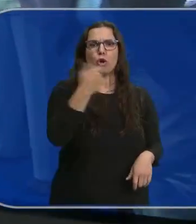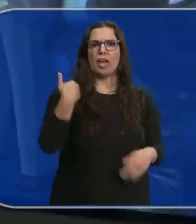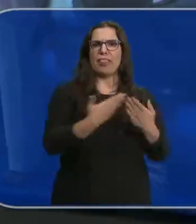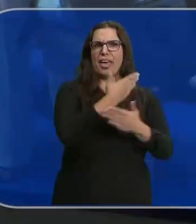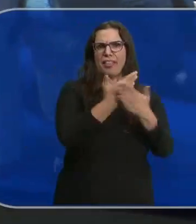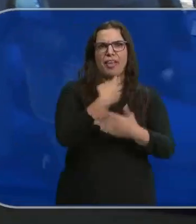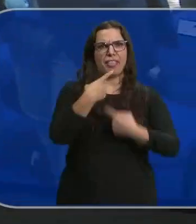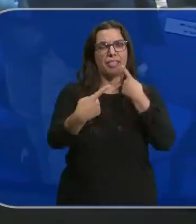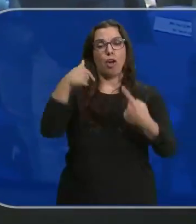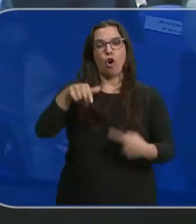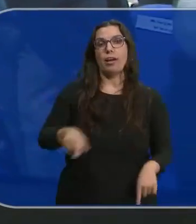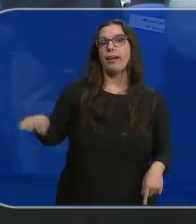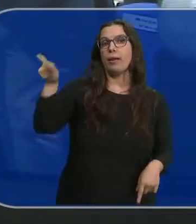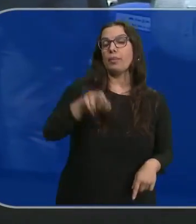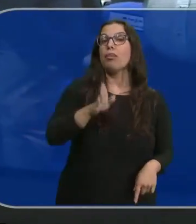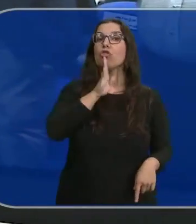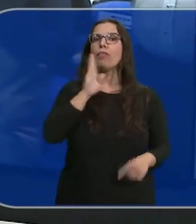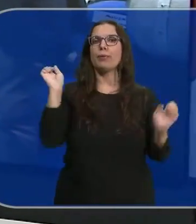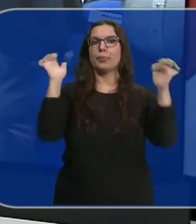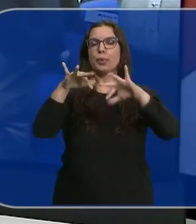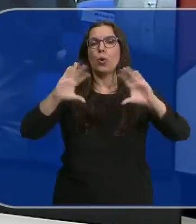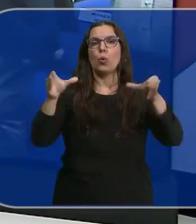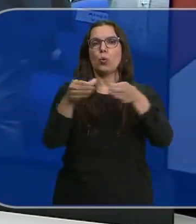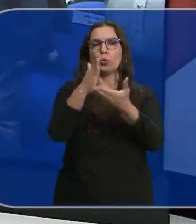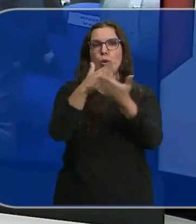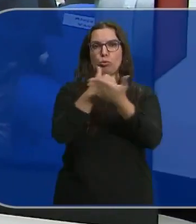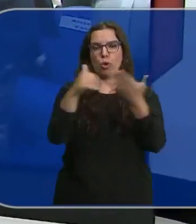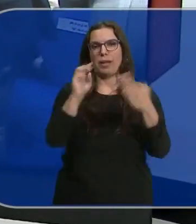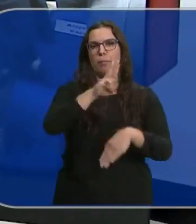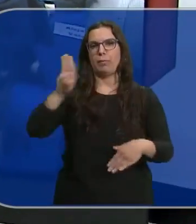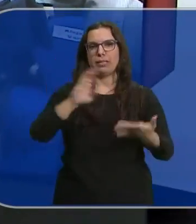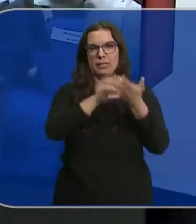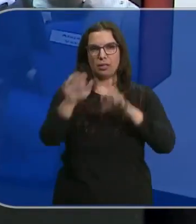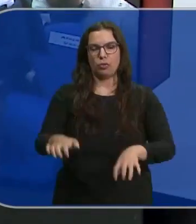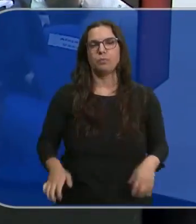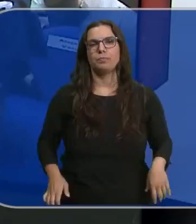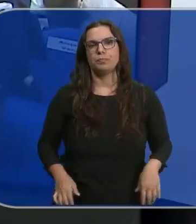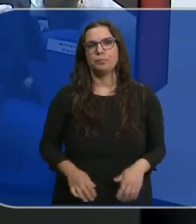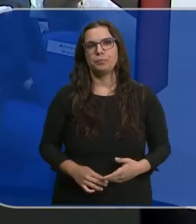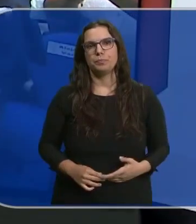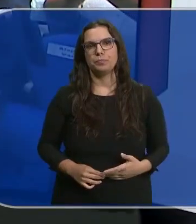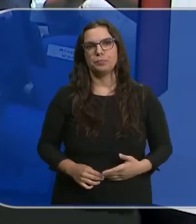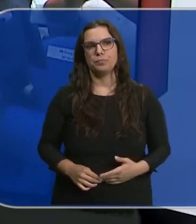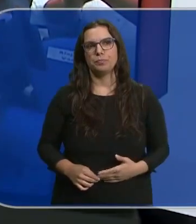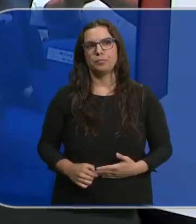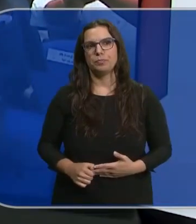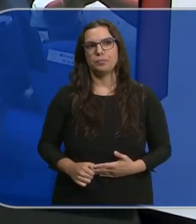días haciéndolo y hoy lo ha reiterado en la Junta Autonómica de la Formación, Roberto Caubilla.